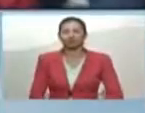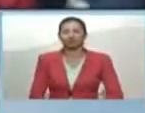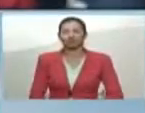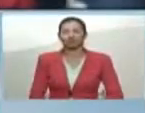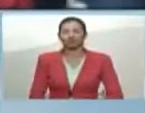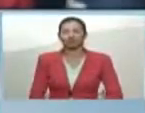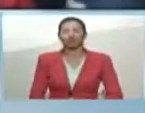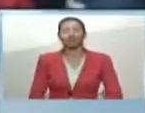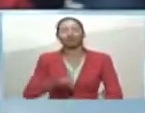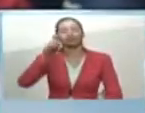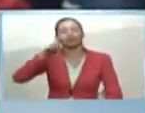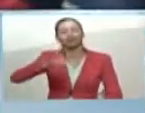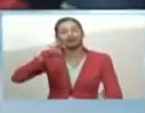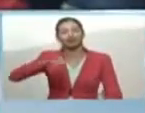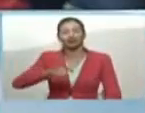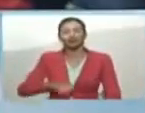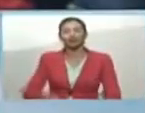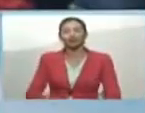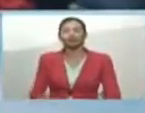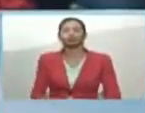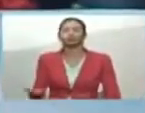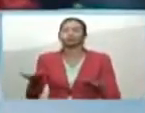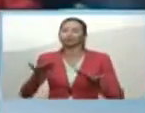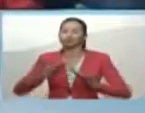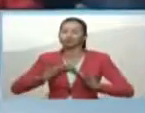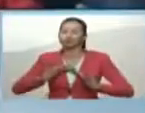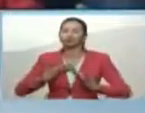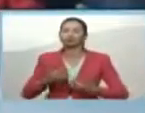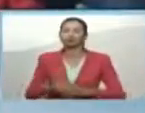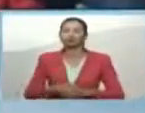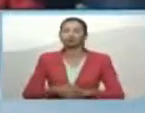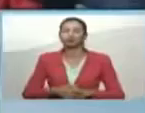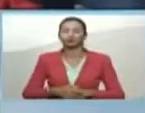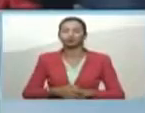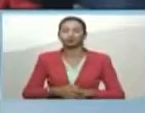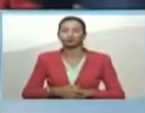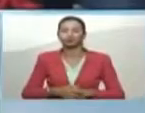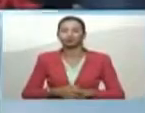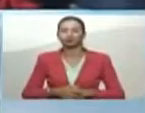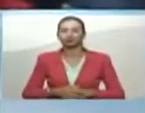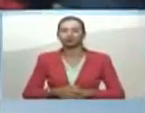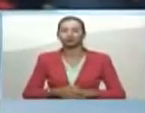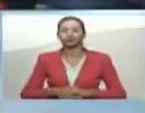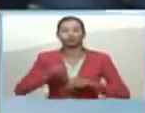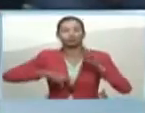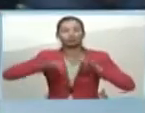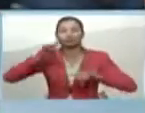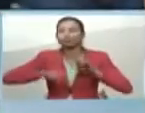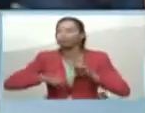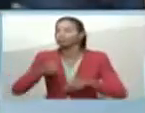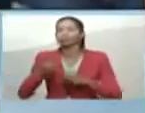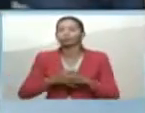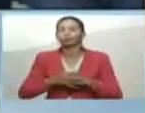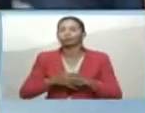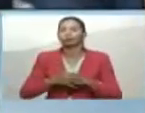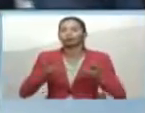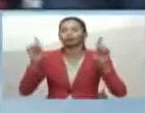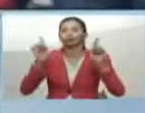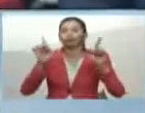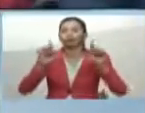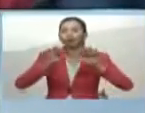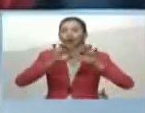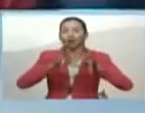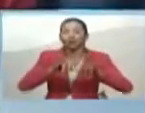Necesitamos, presidente, la dotación de recursos audiovisuales para los laboratorios